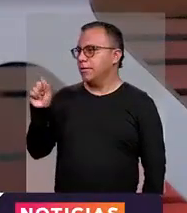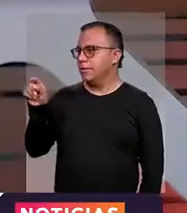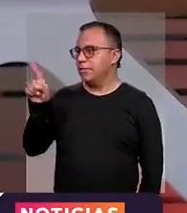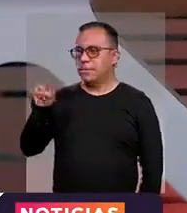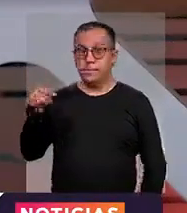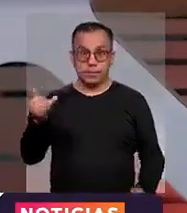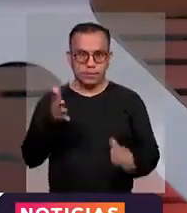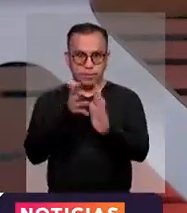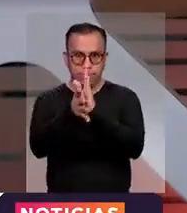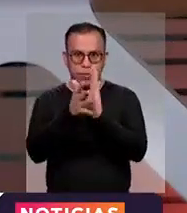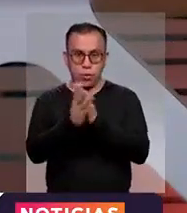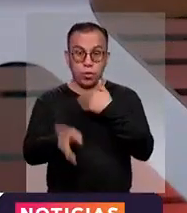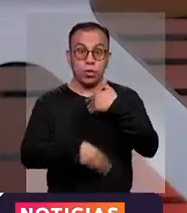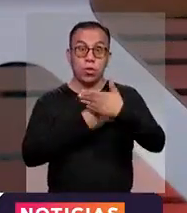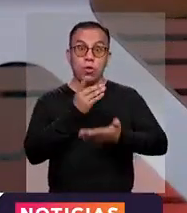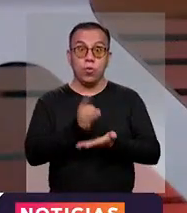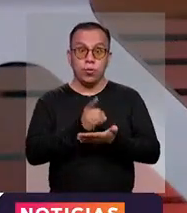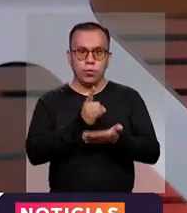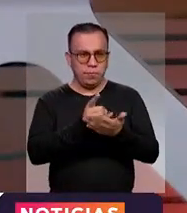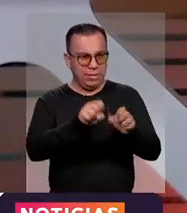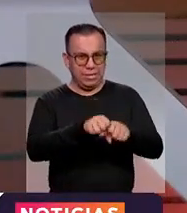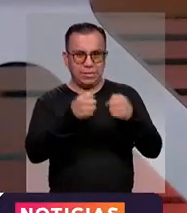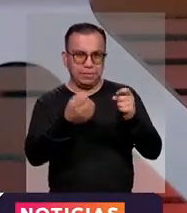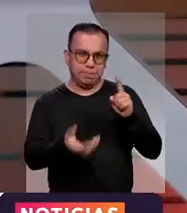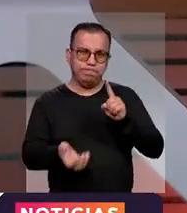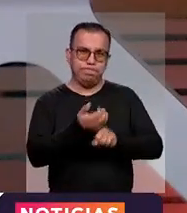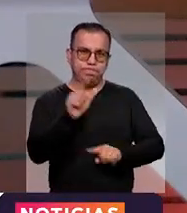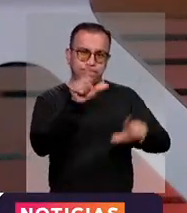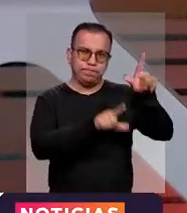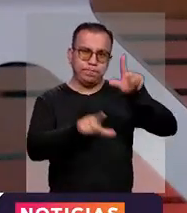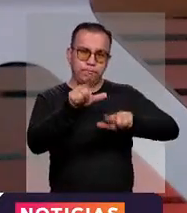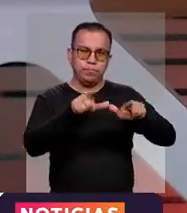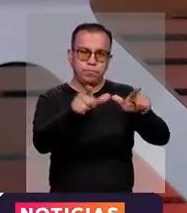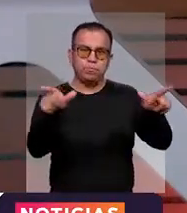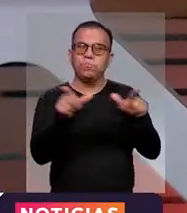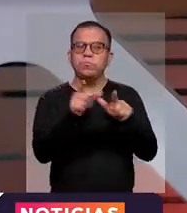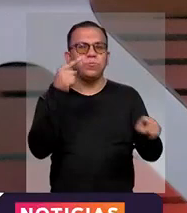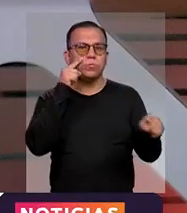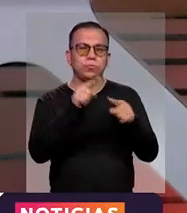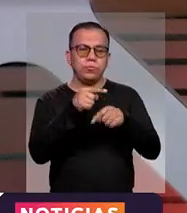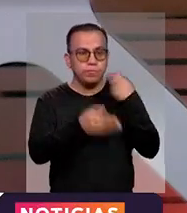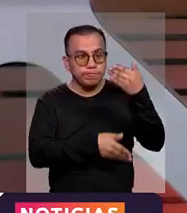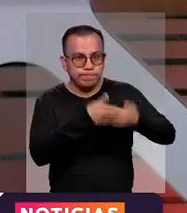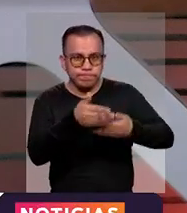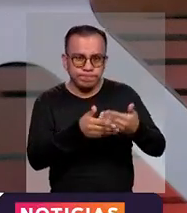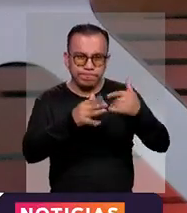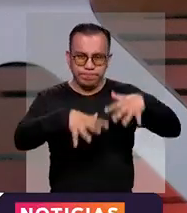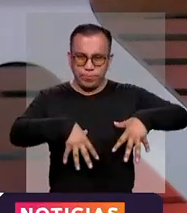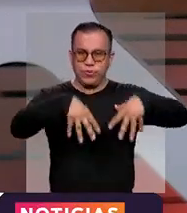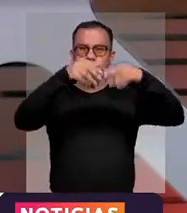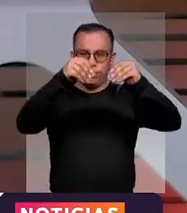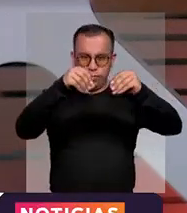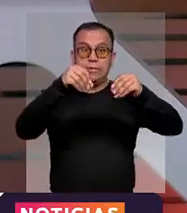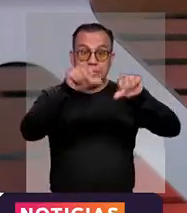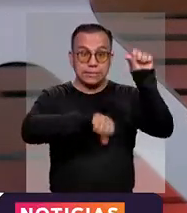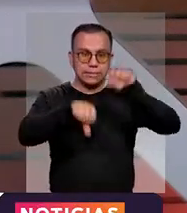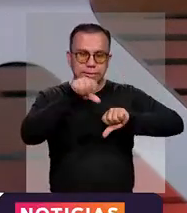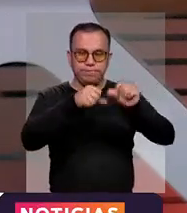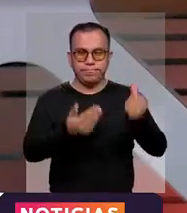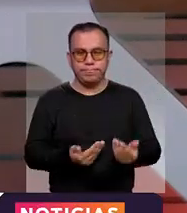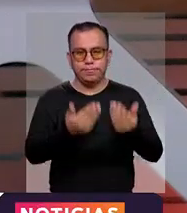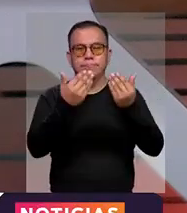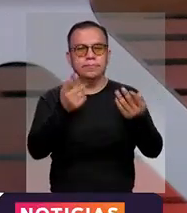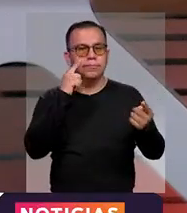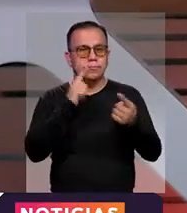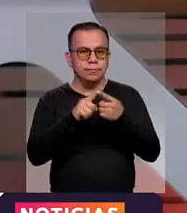así le cuento que en usme descubrieron y destruyeron el primer laboratorio en son urbana usado para extraer y procesar sustancias químicas que servían para la